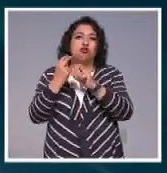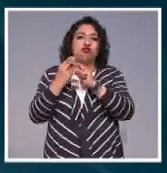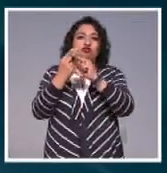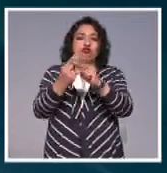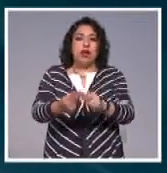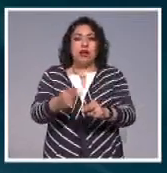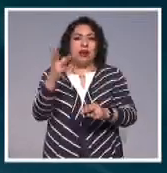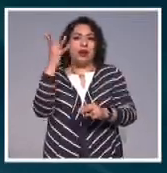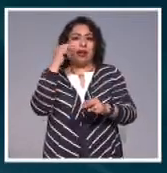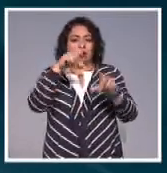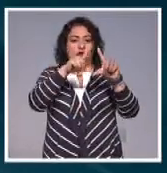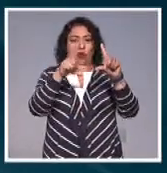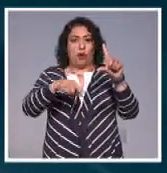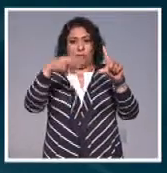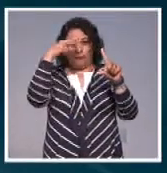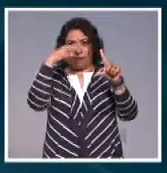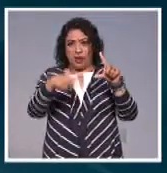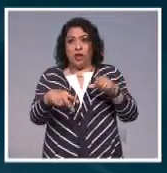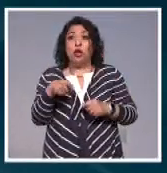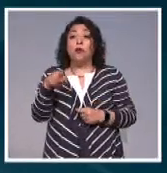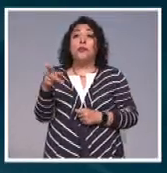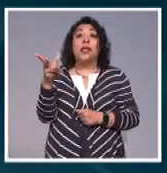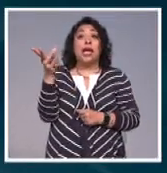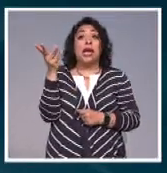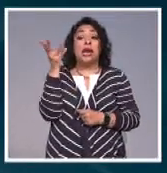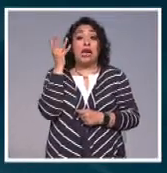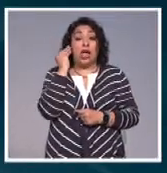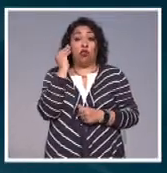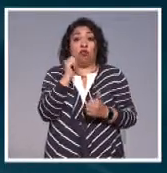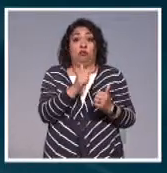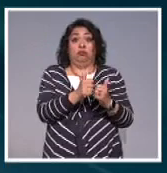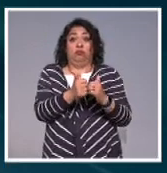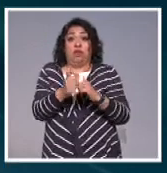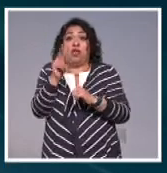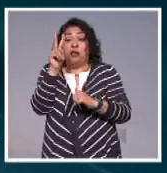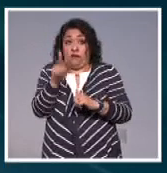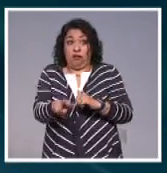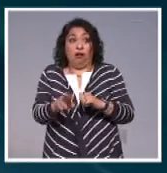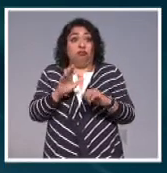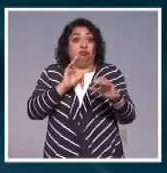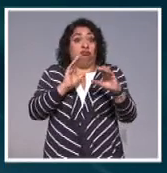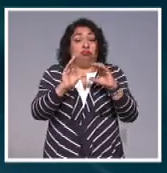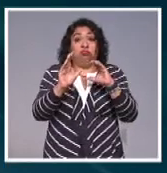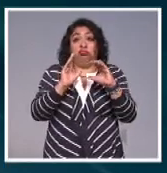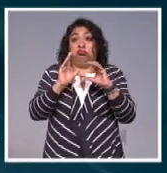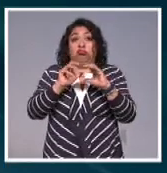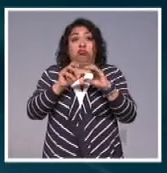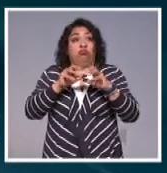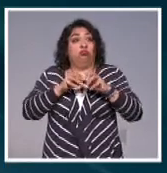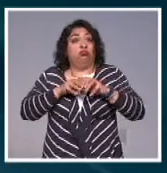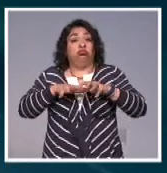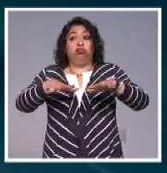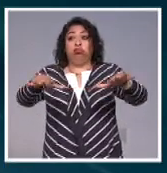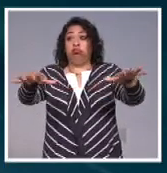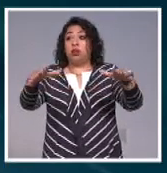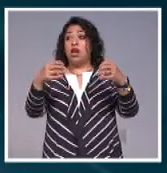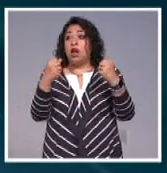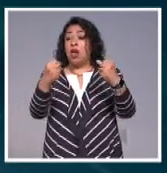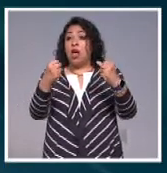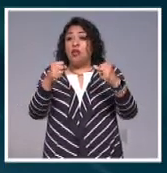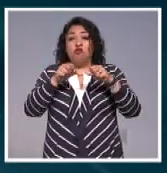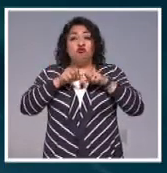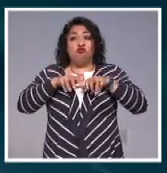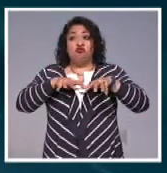México. La radio se convirtió realmente en un medio de comunicación de masas, en un medio de